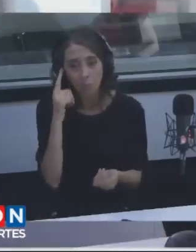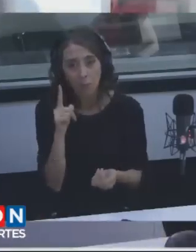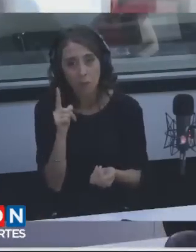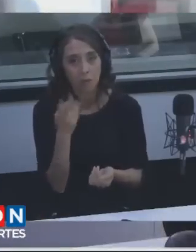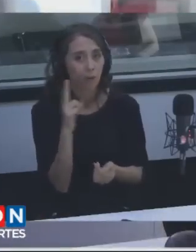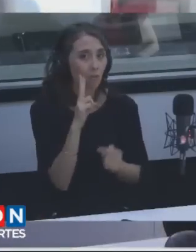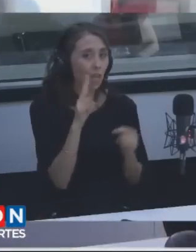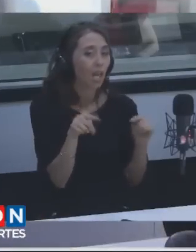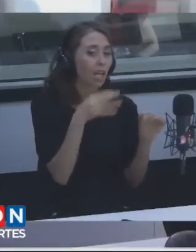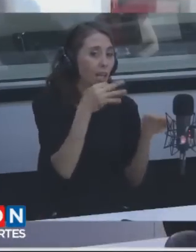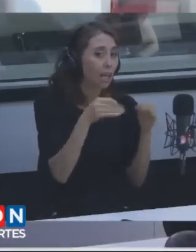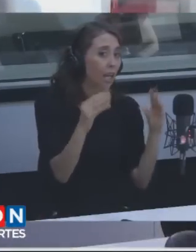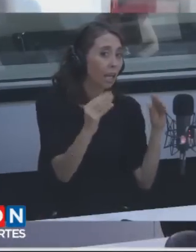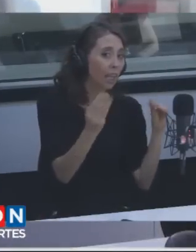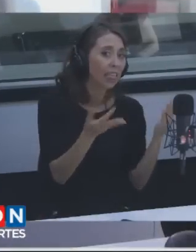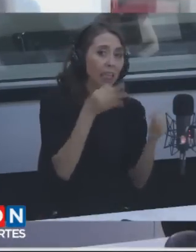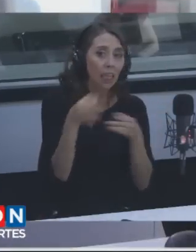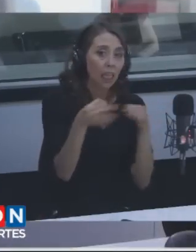viernes?